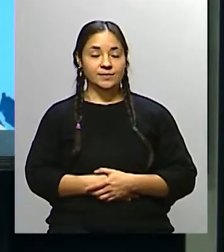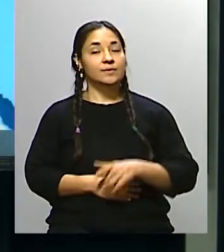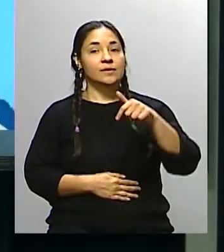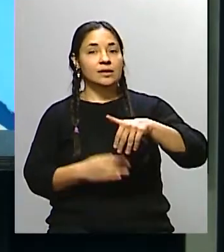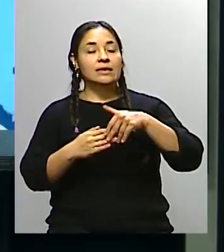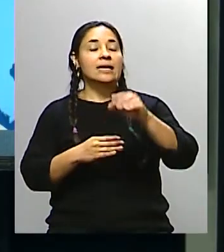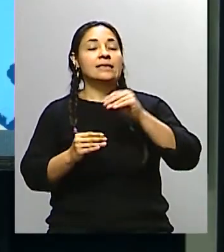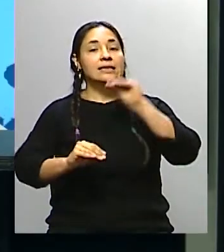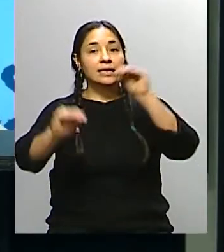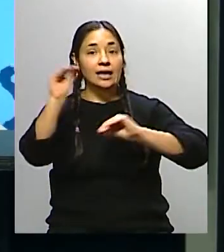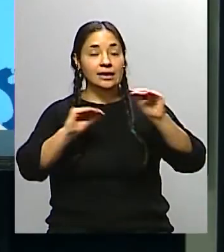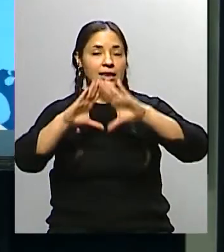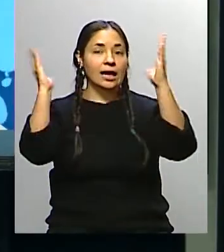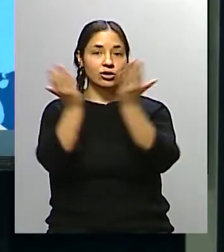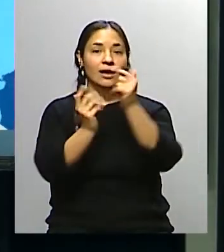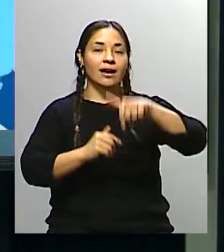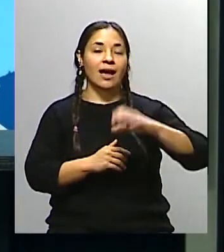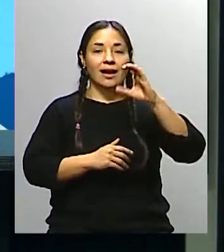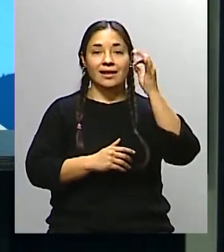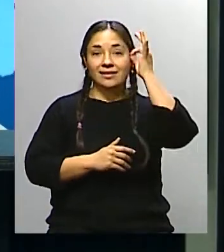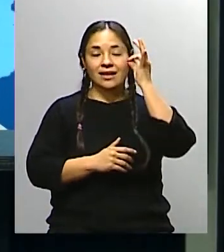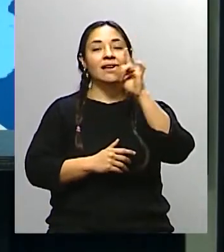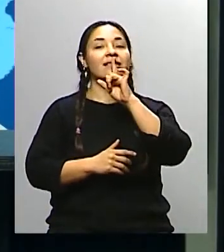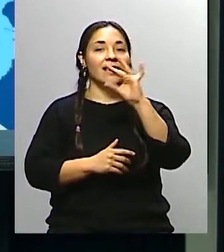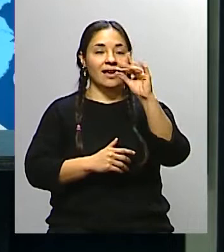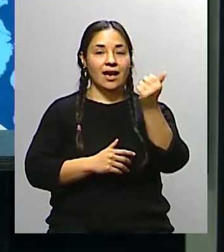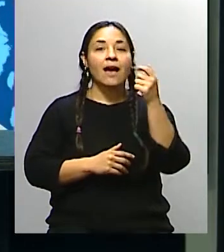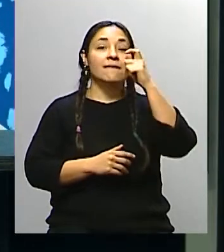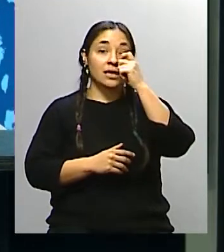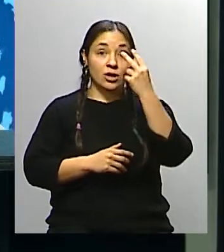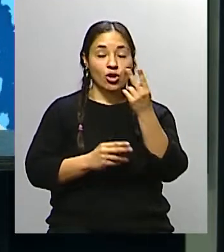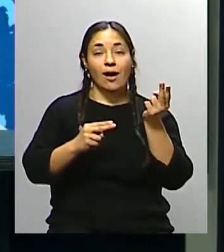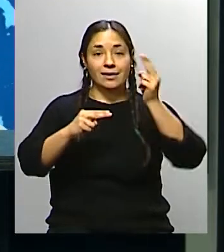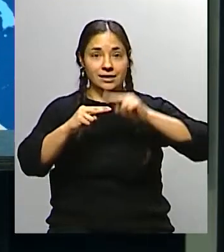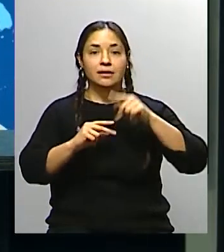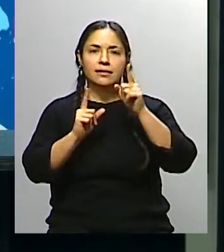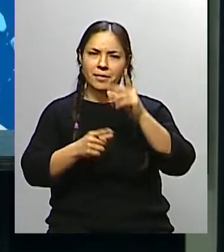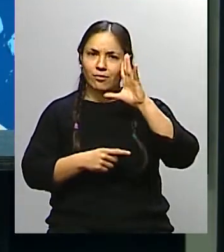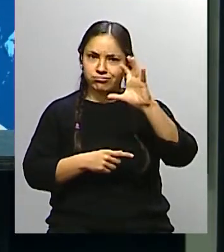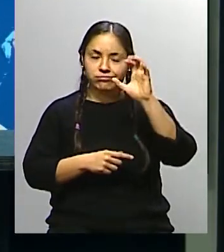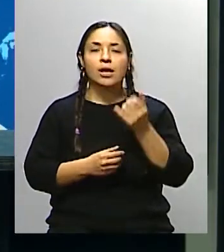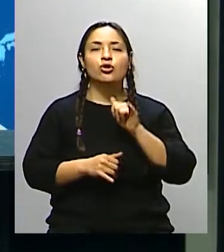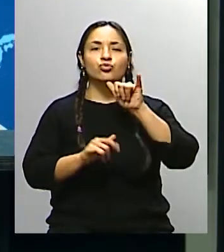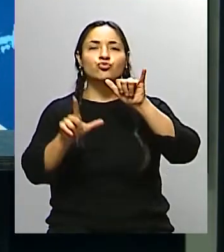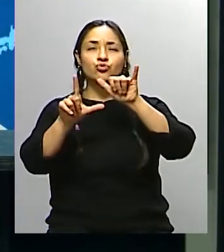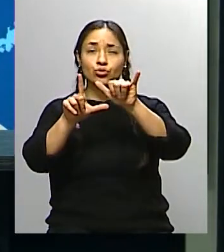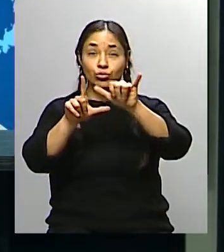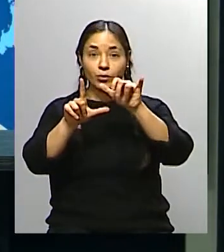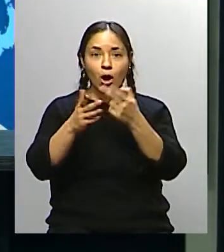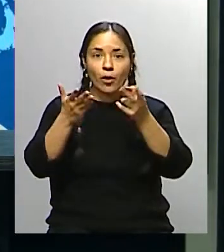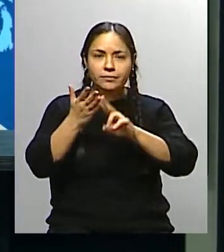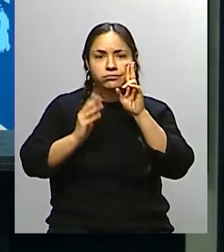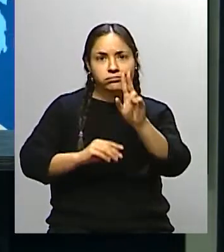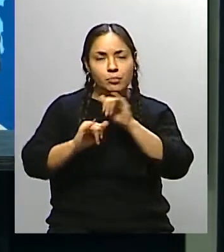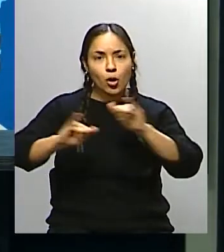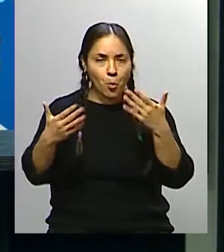Estamos en Chat Internacional aquí en el 30 de la TDA, 22 de Supercanal HD y recuerden que a través de YouTube también nos pueden ver nuevamente. Hoy